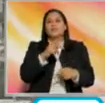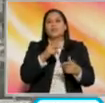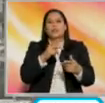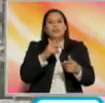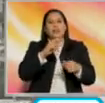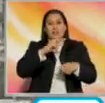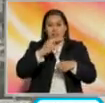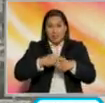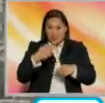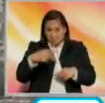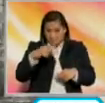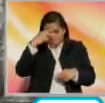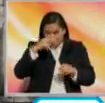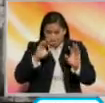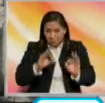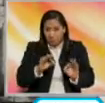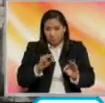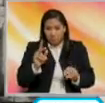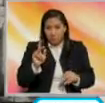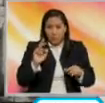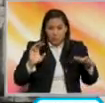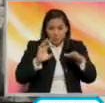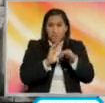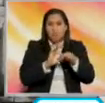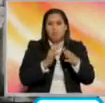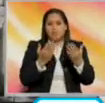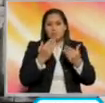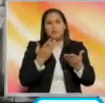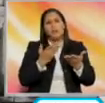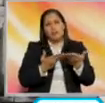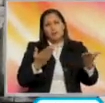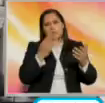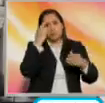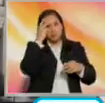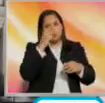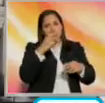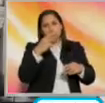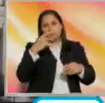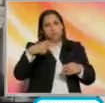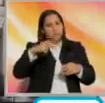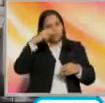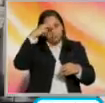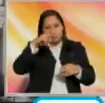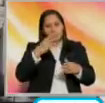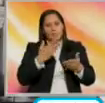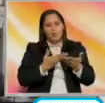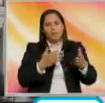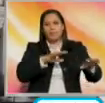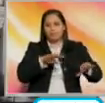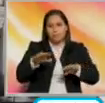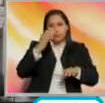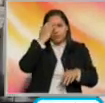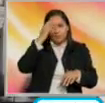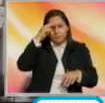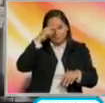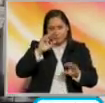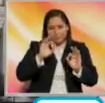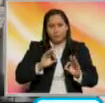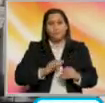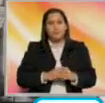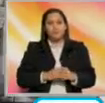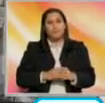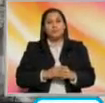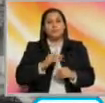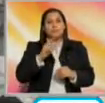ese nacionalismo con el que contamos, porque ahora es pieza fundamental de México? Así es. Se ha vuelto Pues, ya un ícono. mira, no te lo puedo asegurar, seguramente sí, pero qué ironía